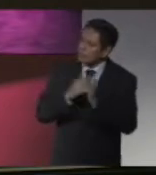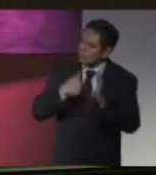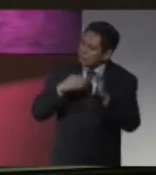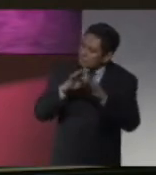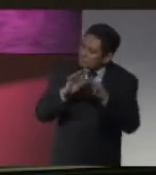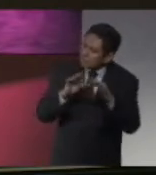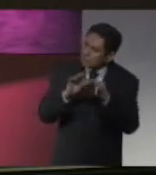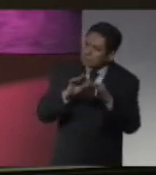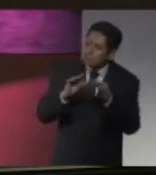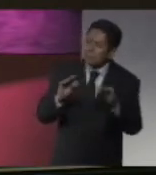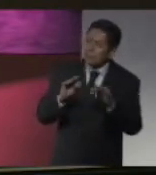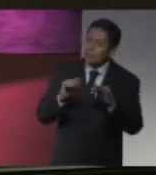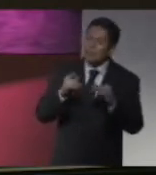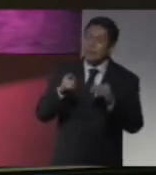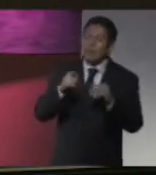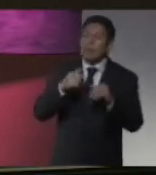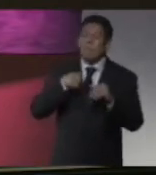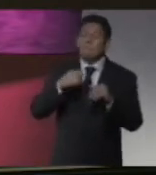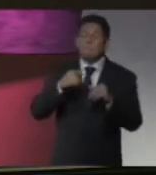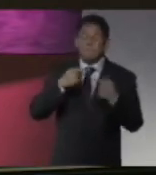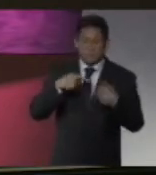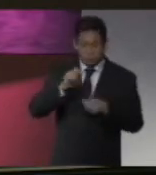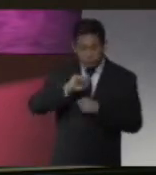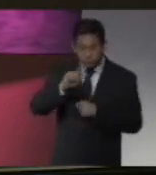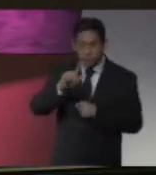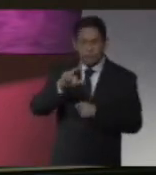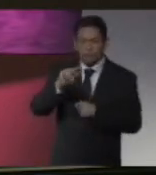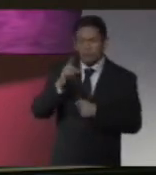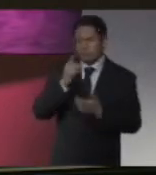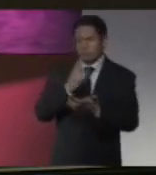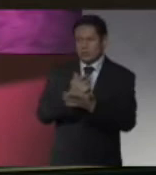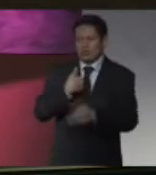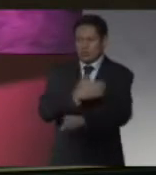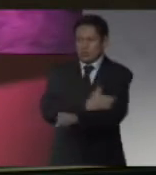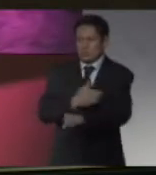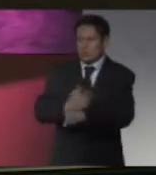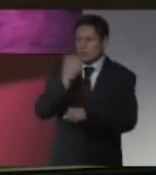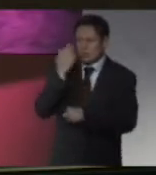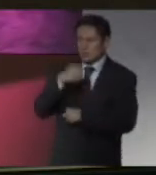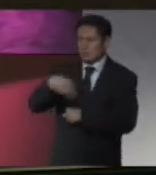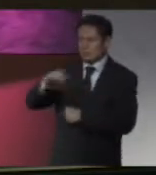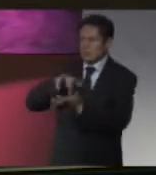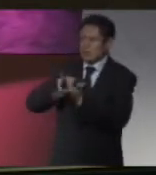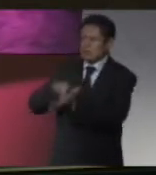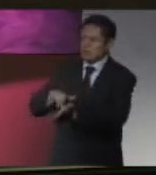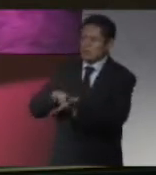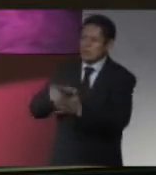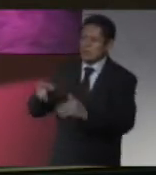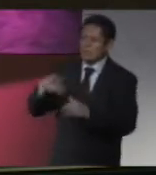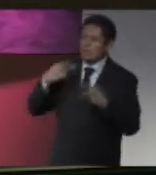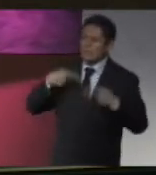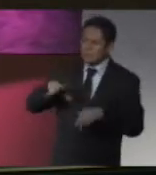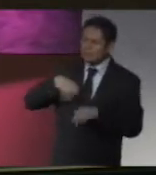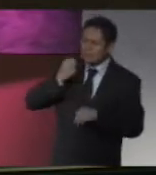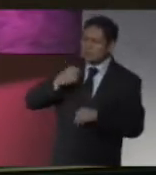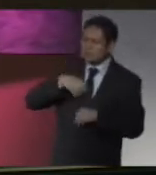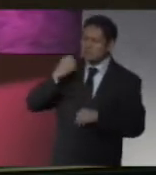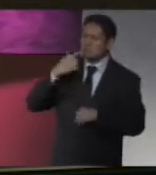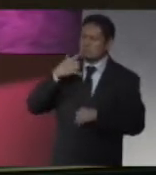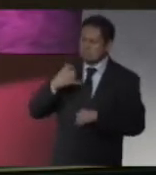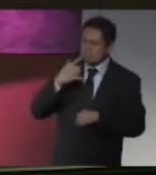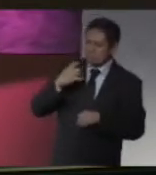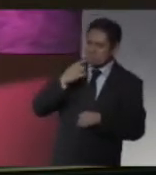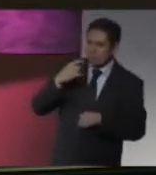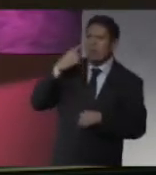no como las de un especialista, sino como las de un compañero solidario con los esfuerzos de lucha de las